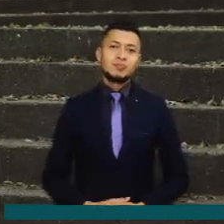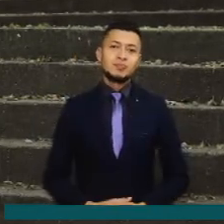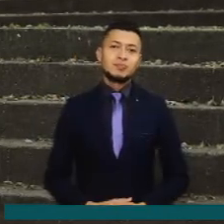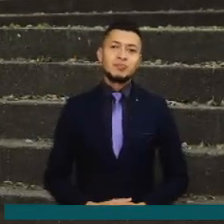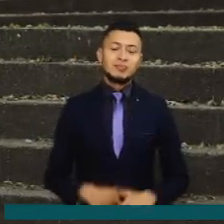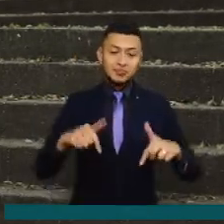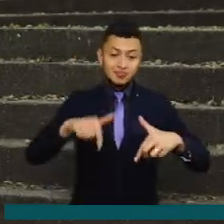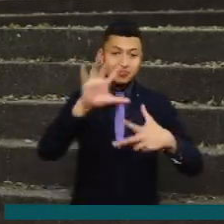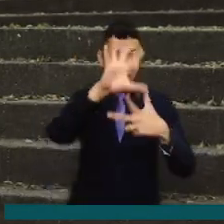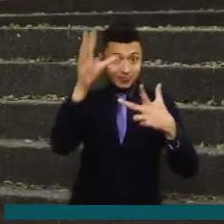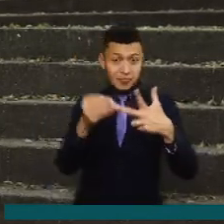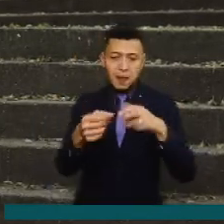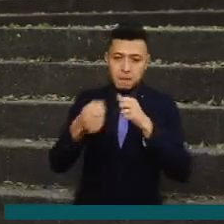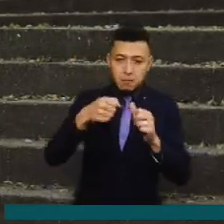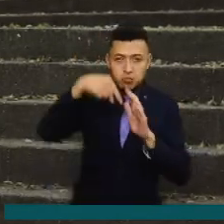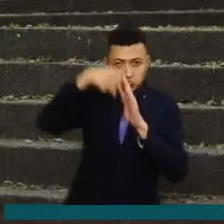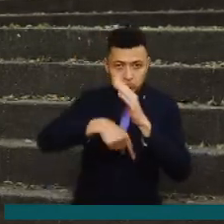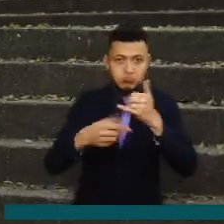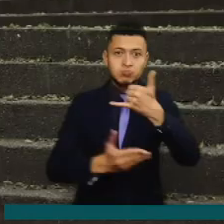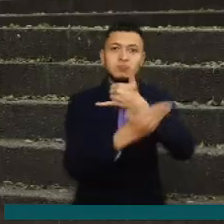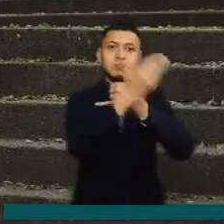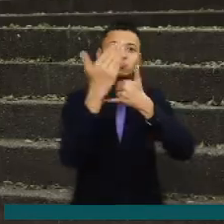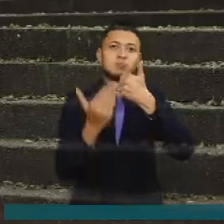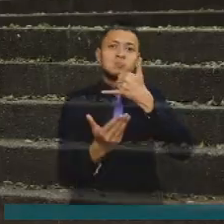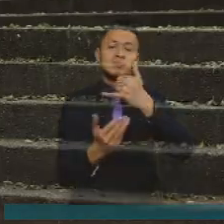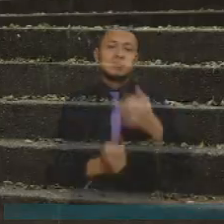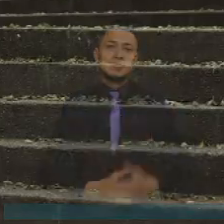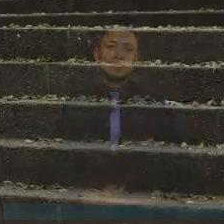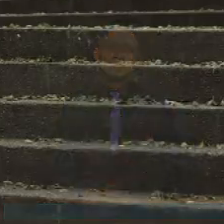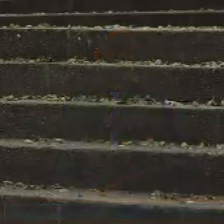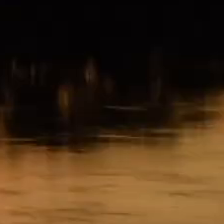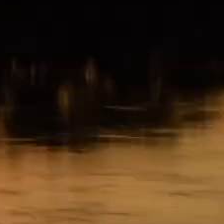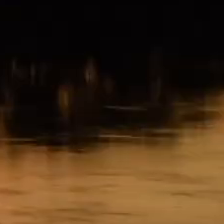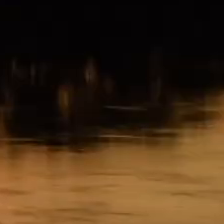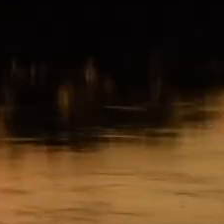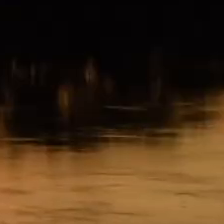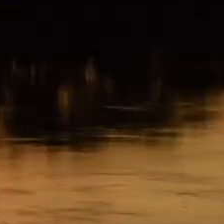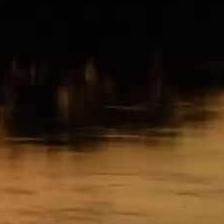Estamos en Enlace 13, periodismo a profundidad en nuestras regiones.